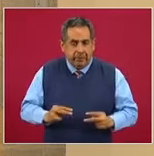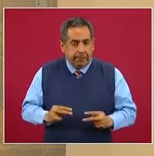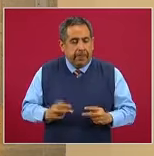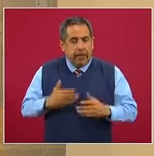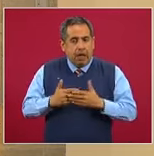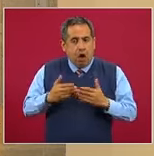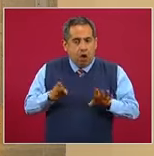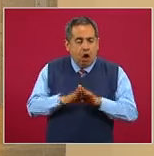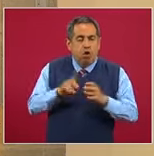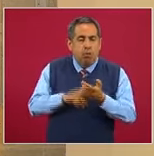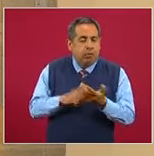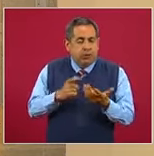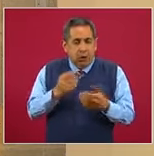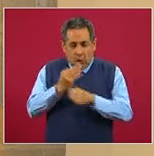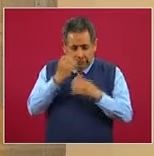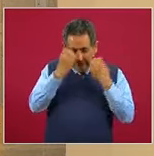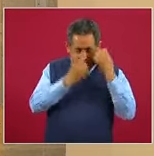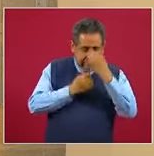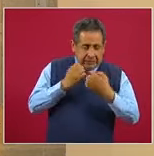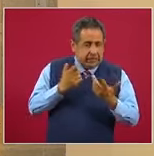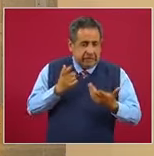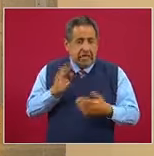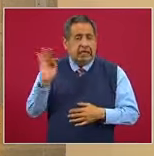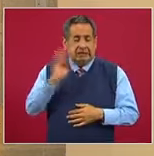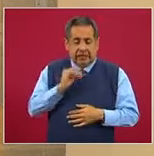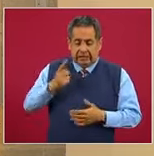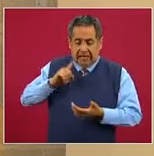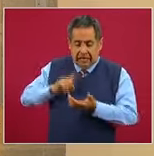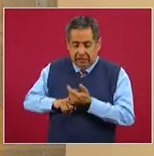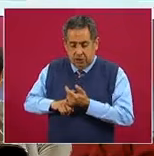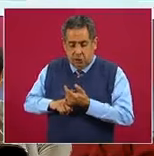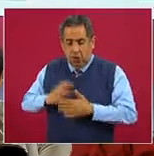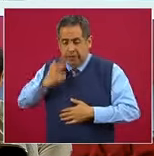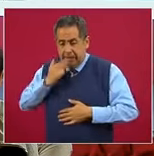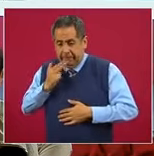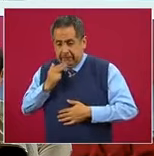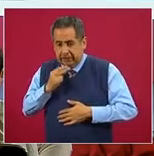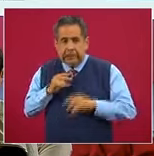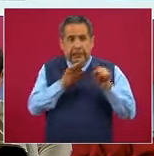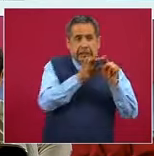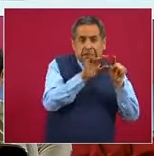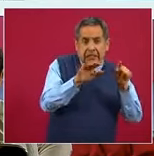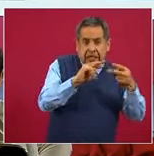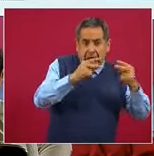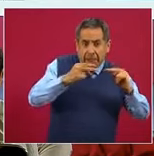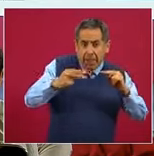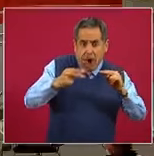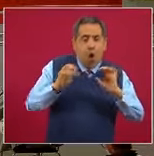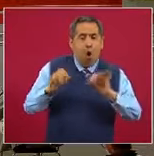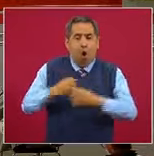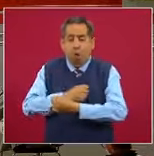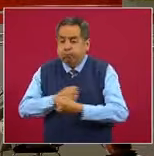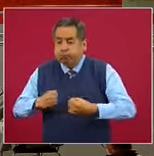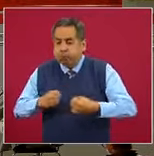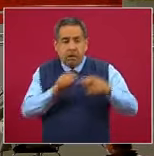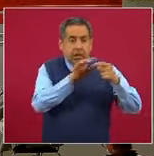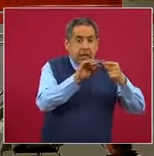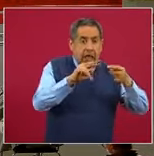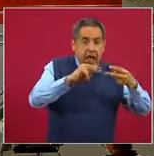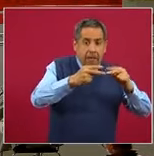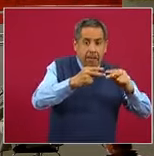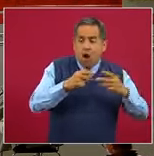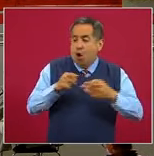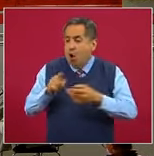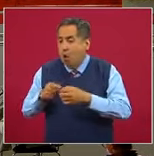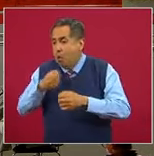las comorbilidades. Un estudio que estamos en este momento analizando y realizando, y bueno, en cuanto tengamos datos específicos de la relación